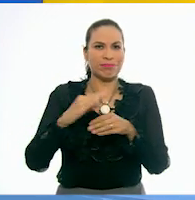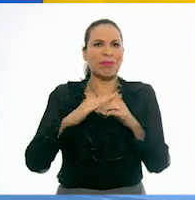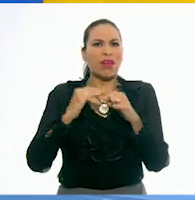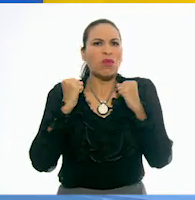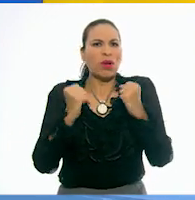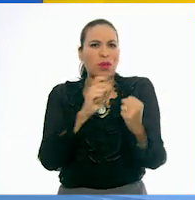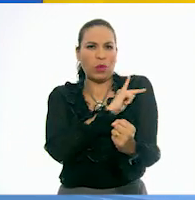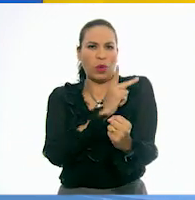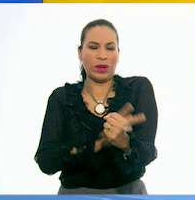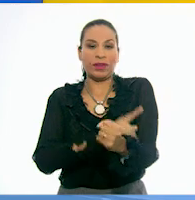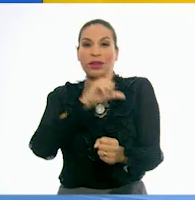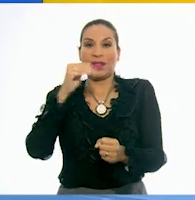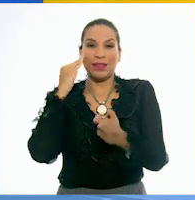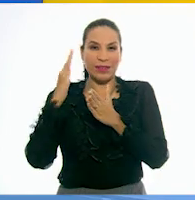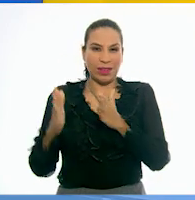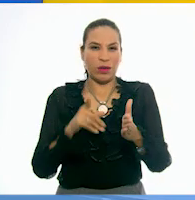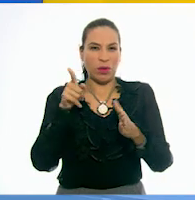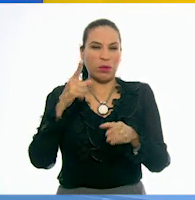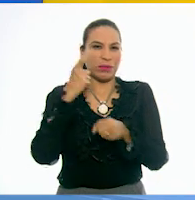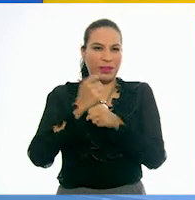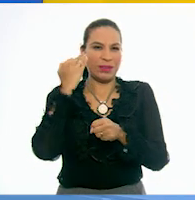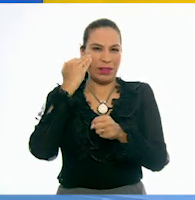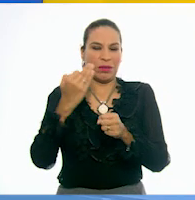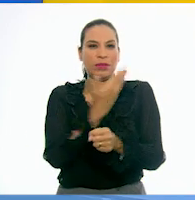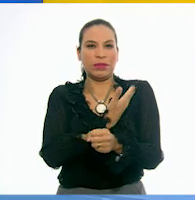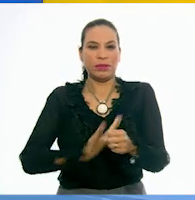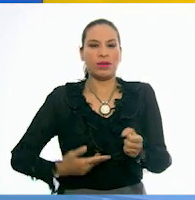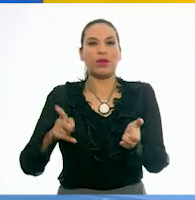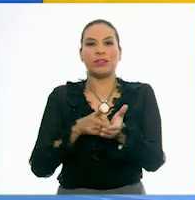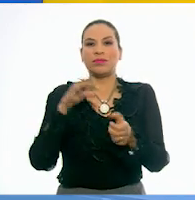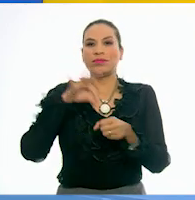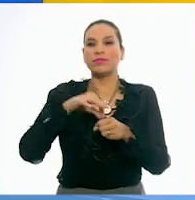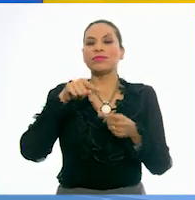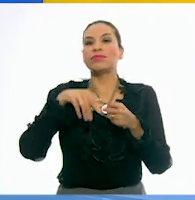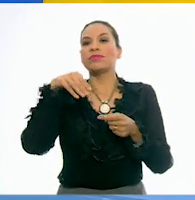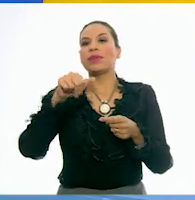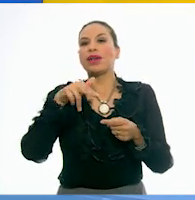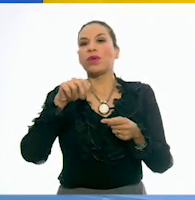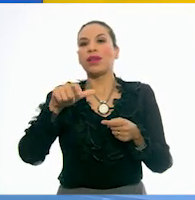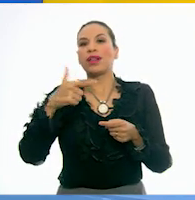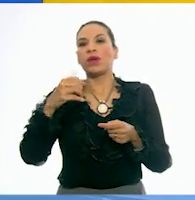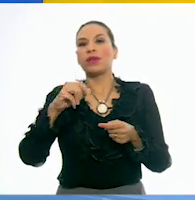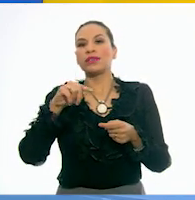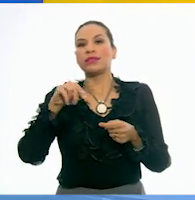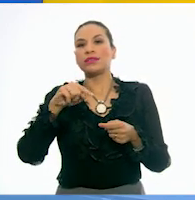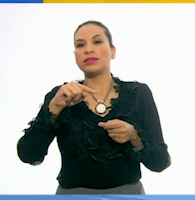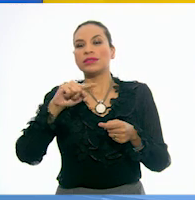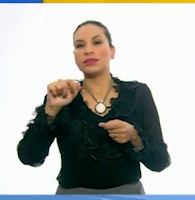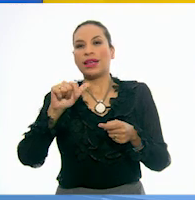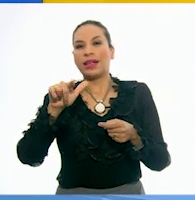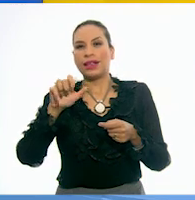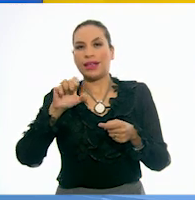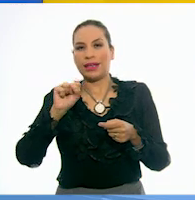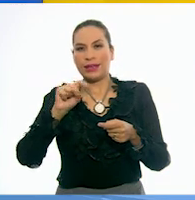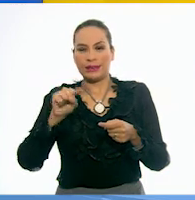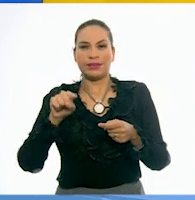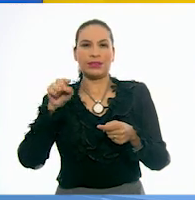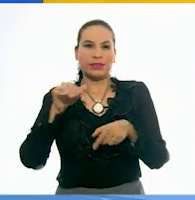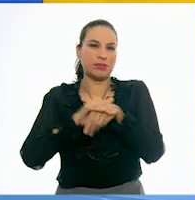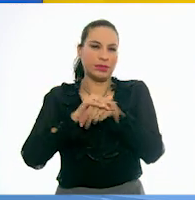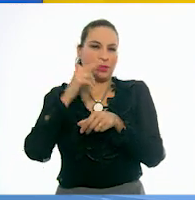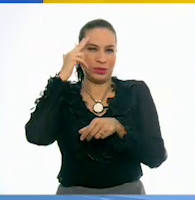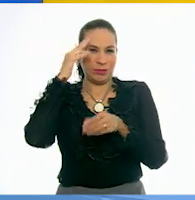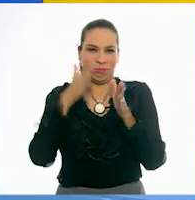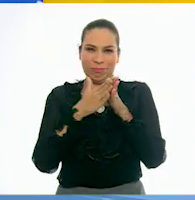Fue después de su primer periodo presidencial que resultó electo Manuel González, un amigo íntimo de Díaz. ¿Me ayudas a marcar en nuestra línea